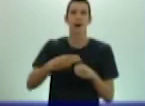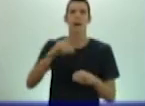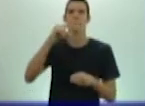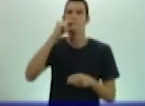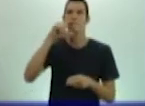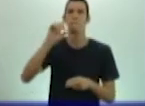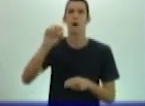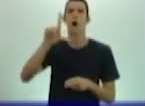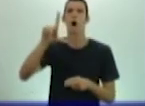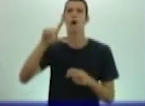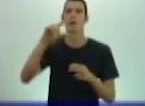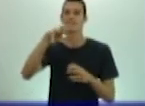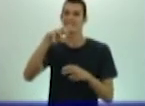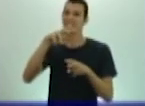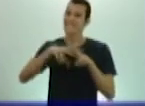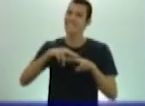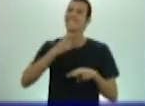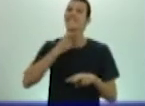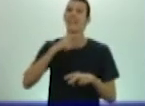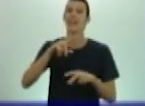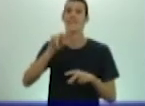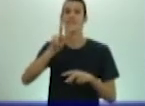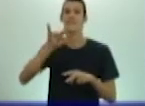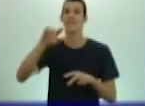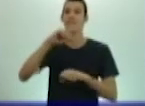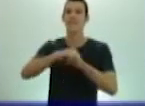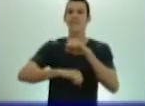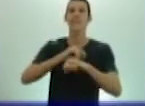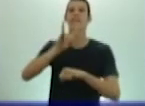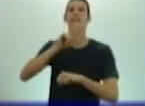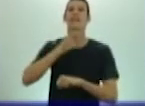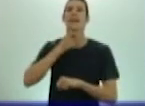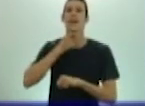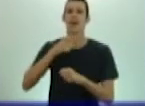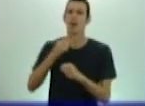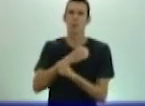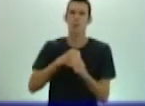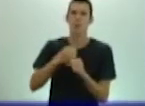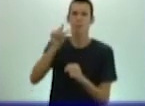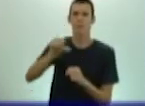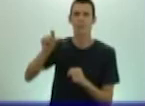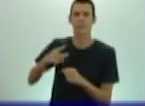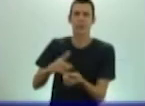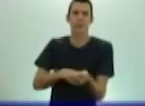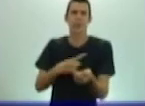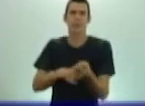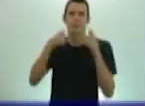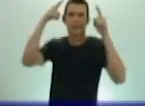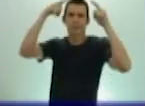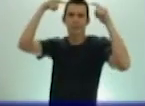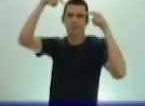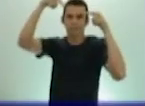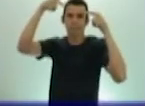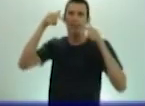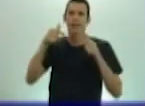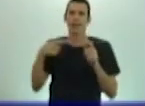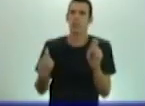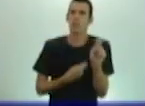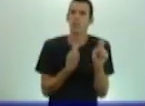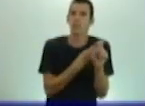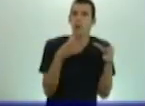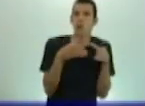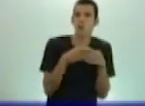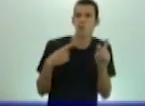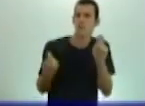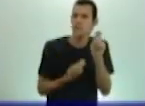convertir demostrar que esta guerra que se estaba llevando a cabo era injusta, y que no era necesaria. Además, ustedes van a ver